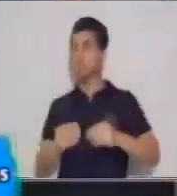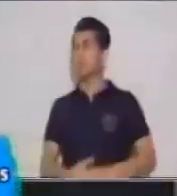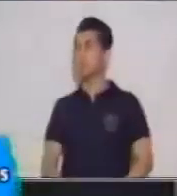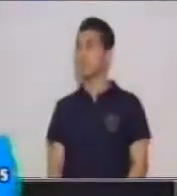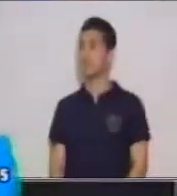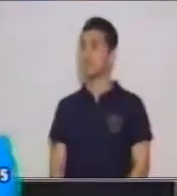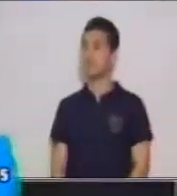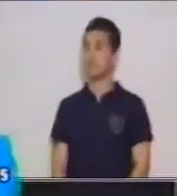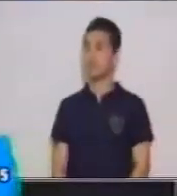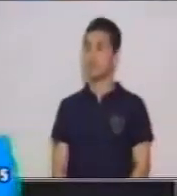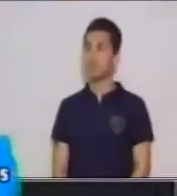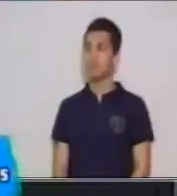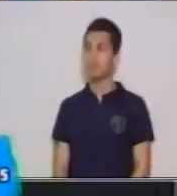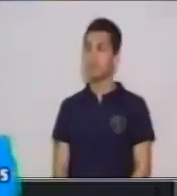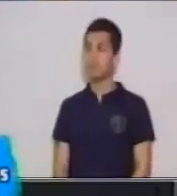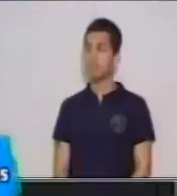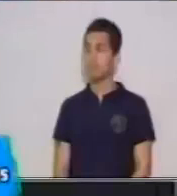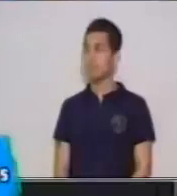acá,